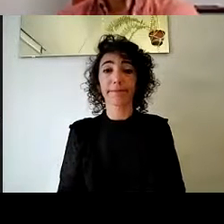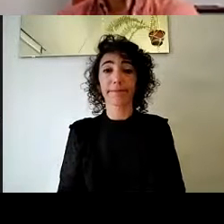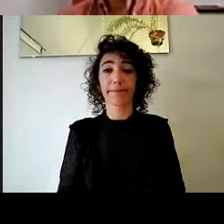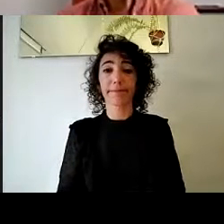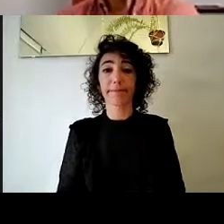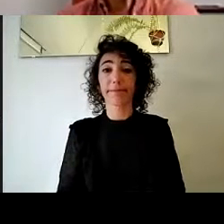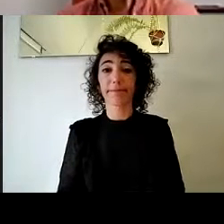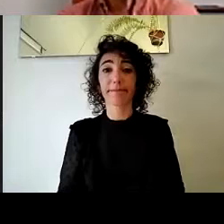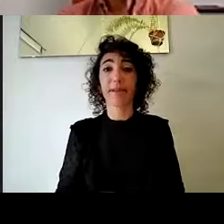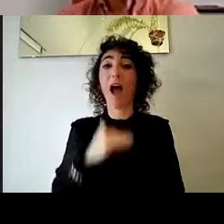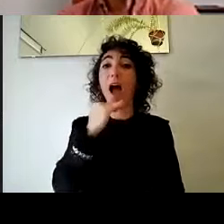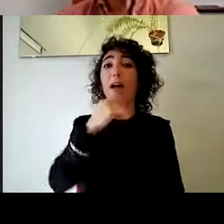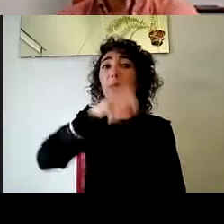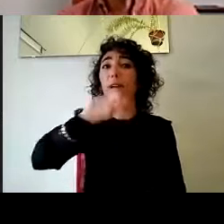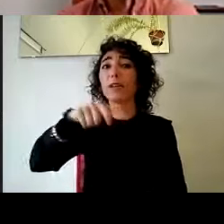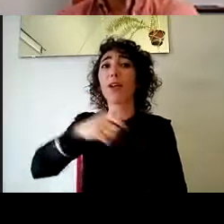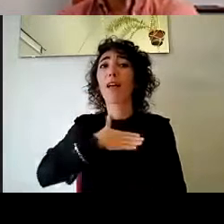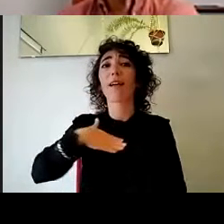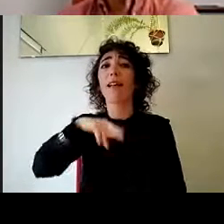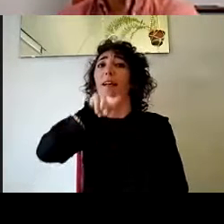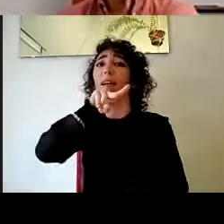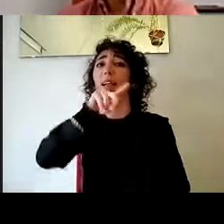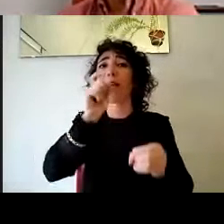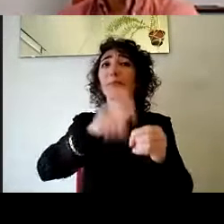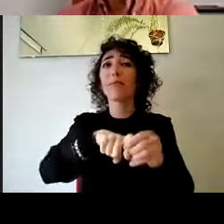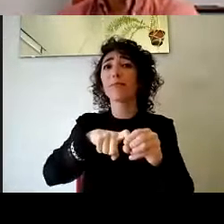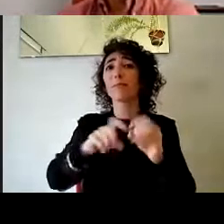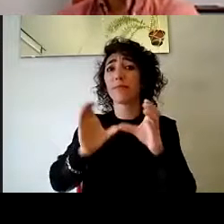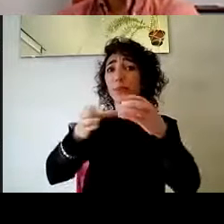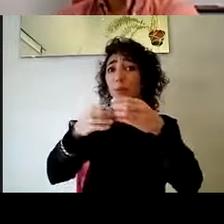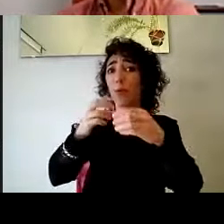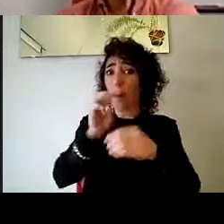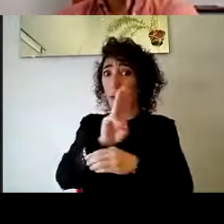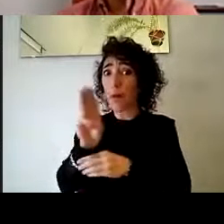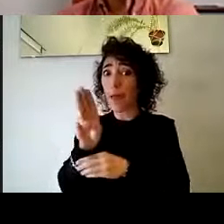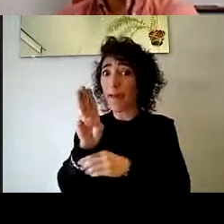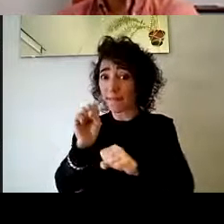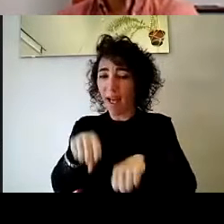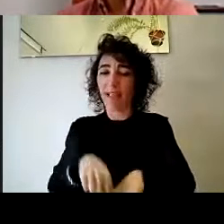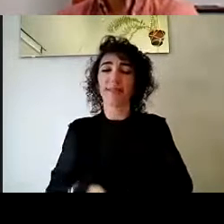¿Va a intervenir alguien por el Partido Popular? ¿Quién? Ah, vale.